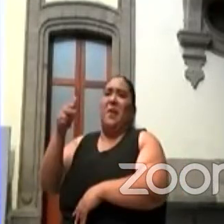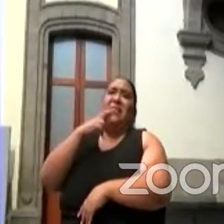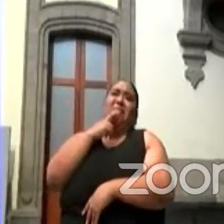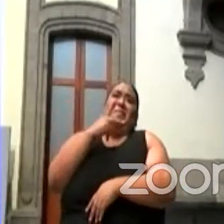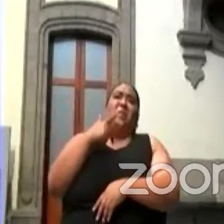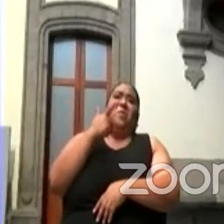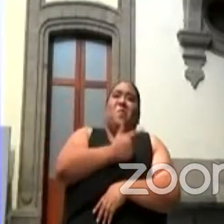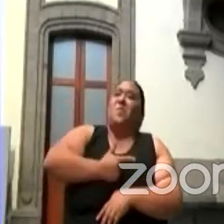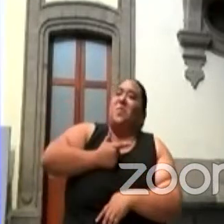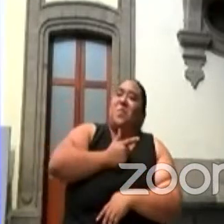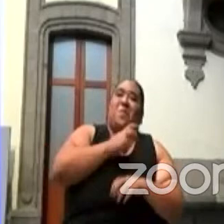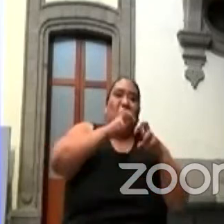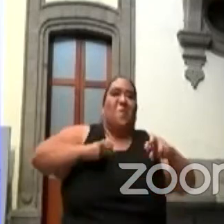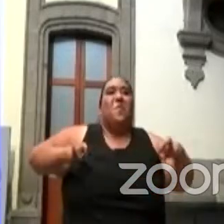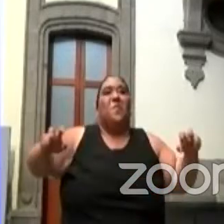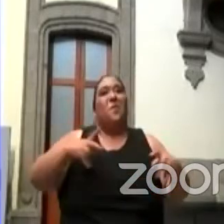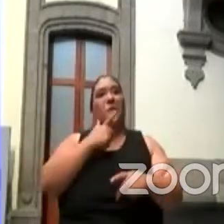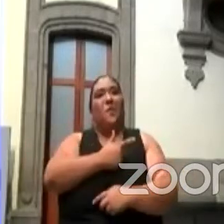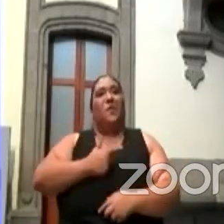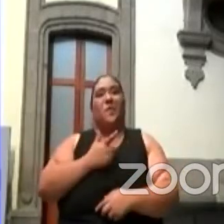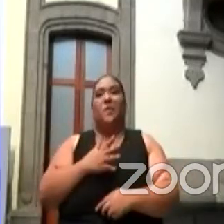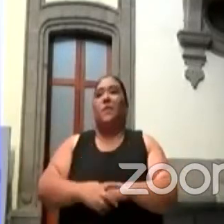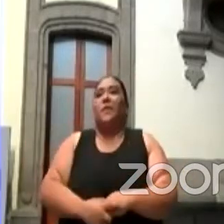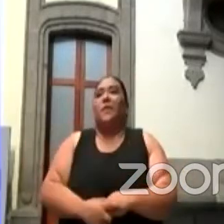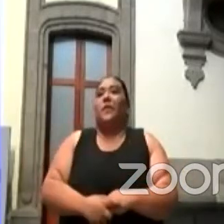todos ustedes y estoy a sus órdenes. Muchas gracias.